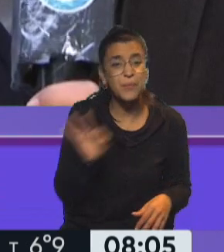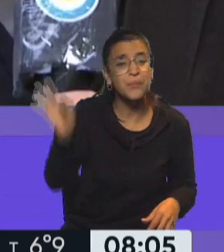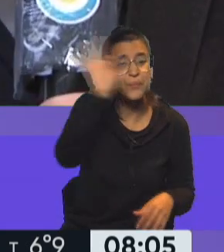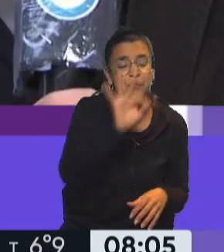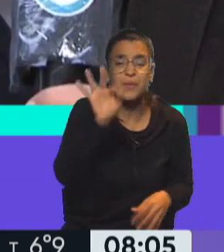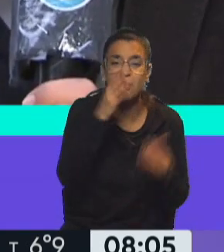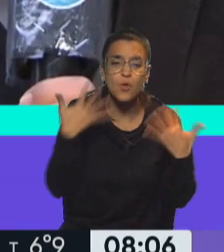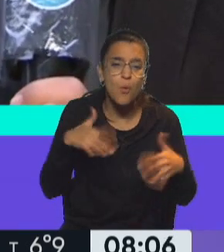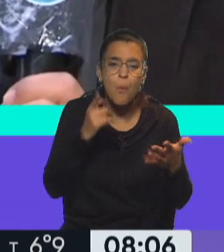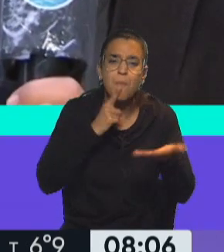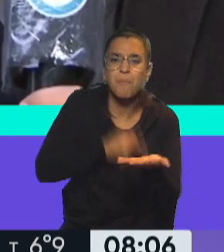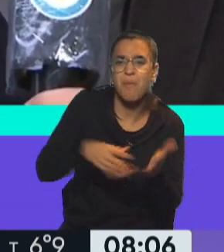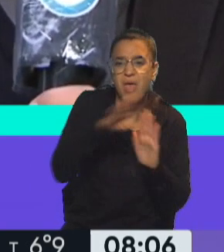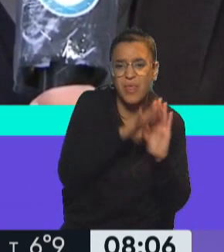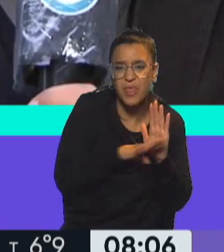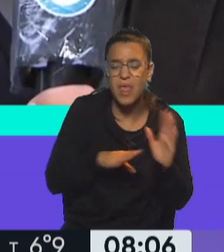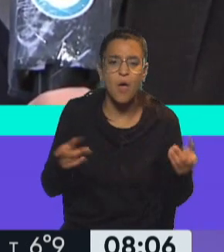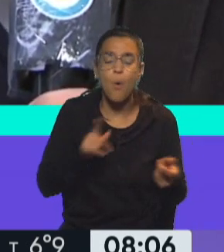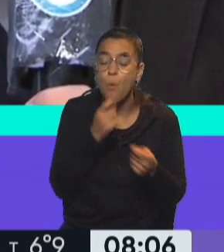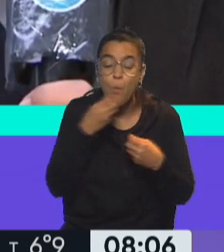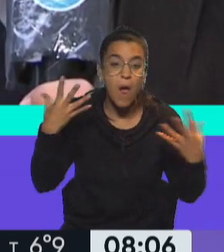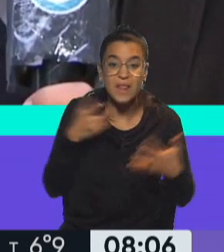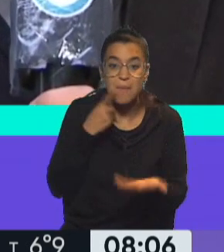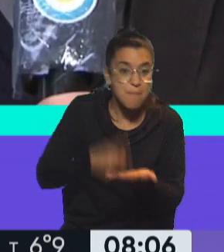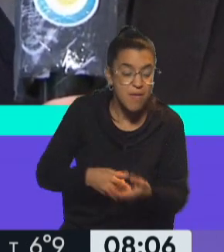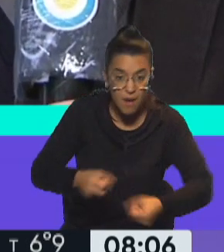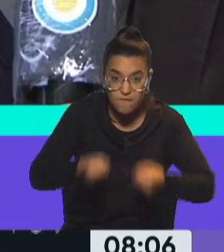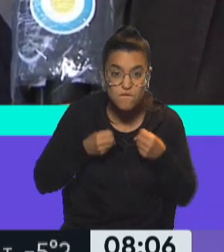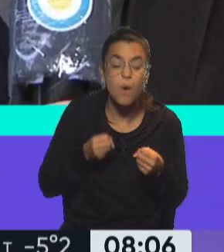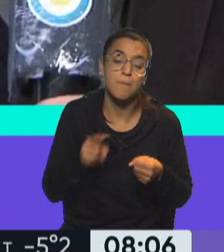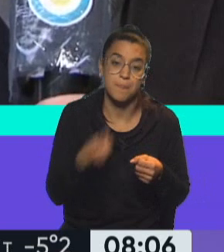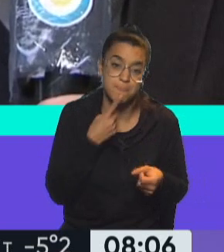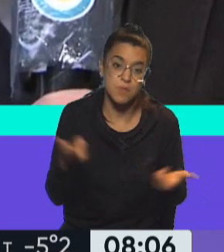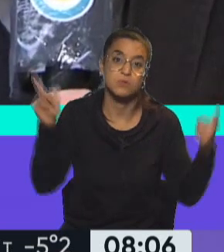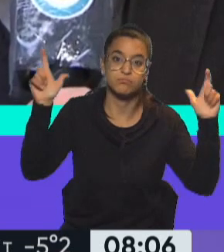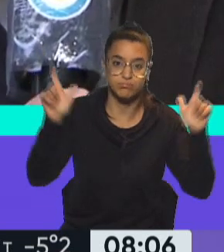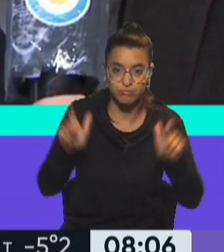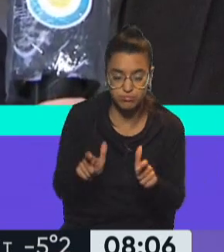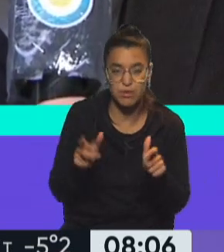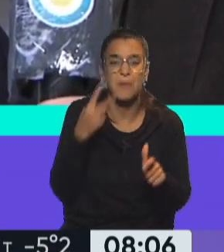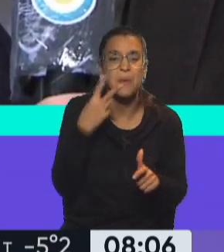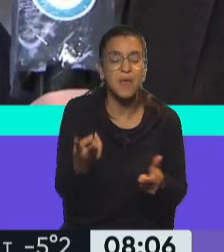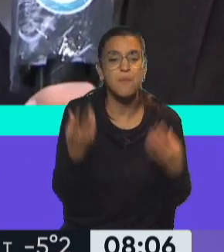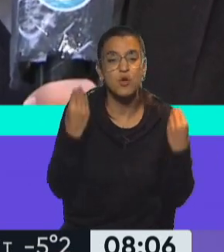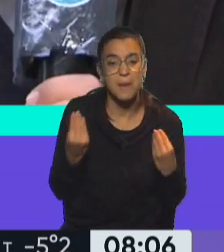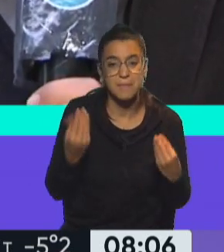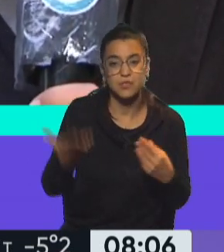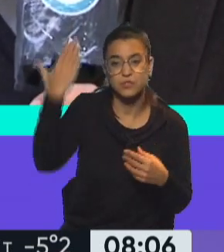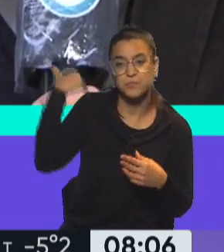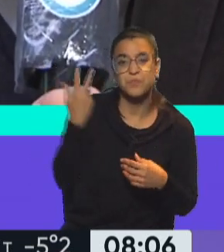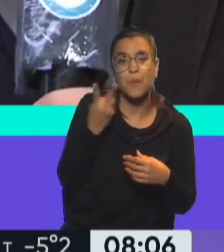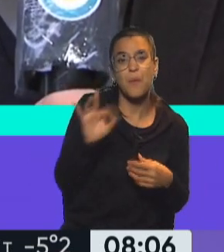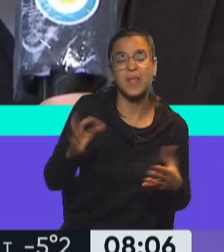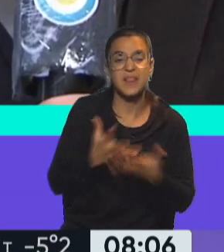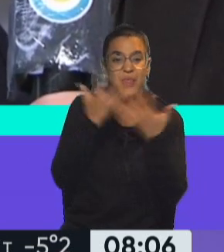extremadamente sensible a medidas. Cualquier medida que uno tome, la cantidad de casos baja. Lo veamos, por ejemplo, veamos lo que pasó en los últimos 20